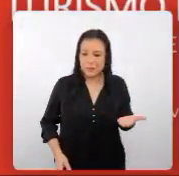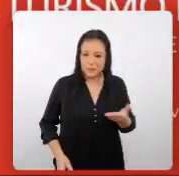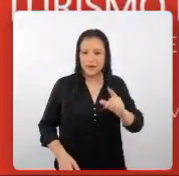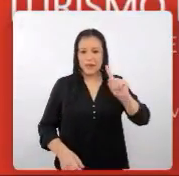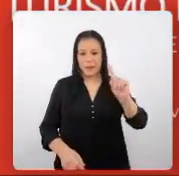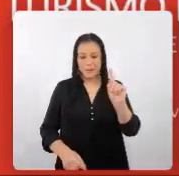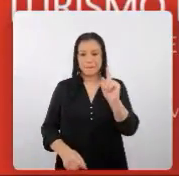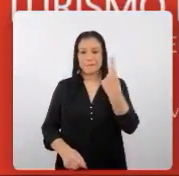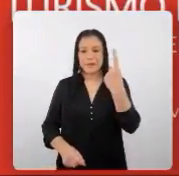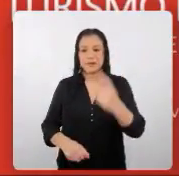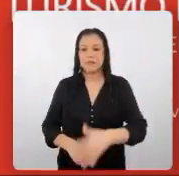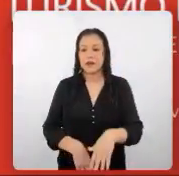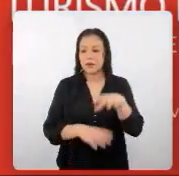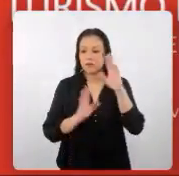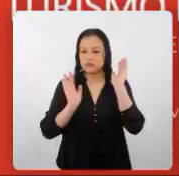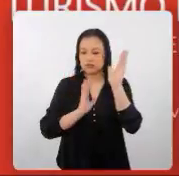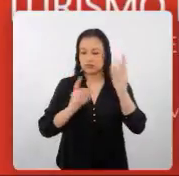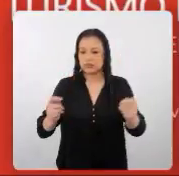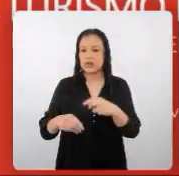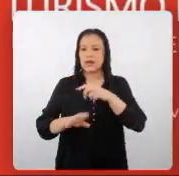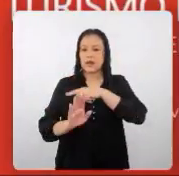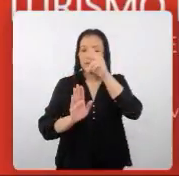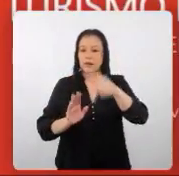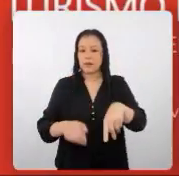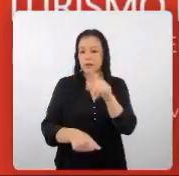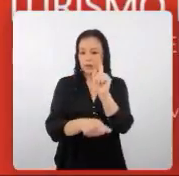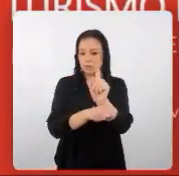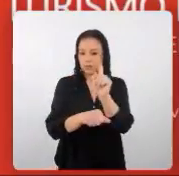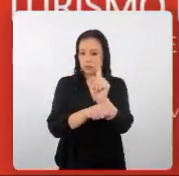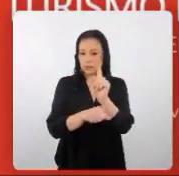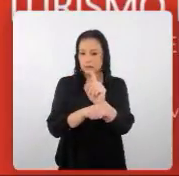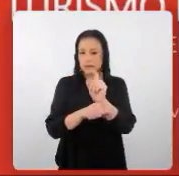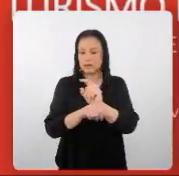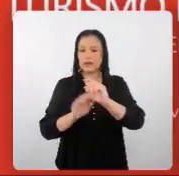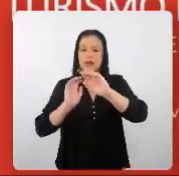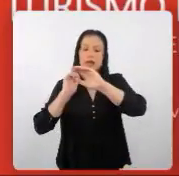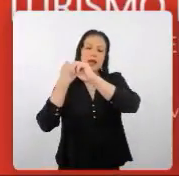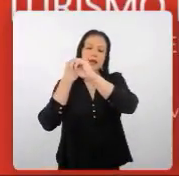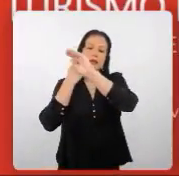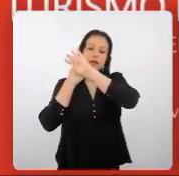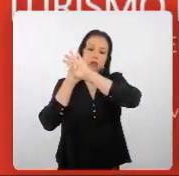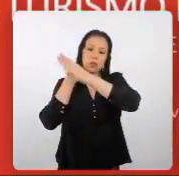primer evento del programa de capacitación de la Expo Dubai Turismo.